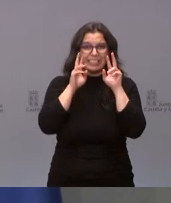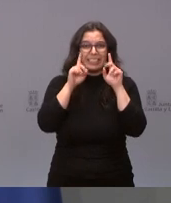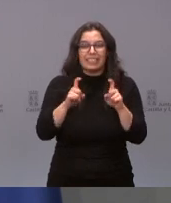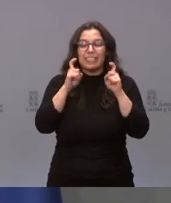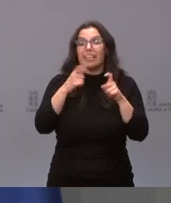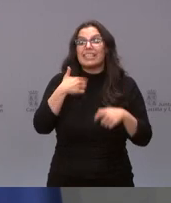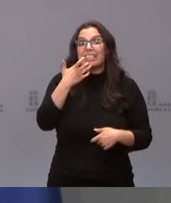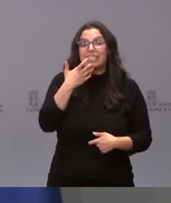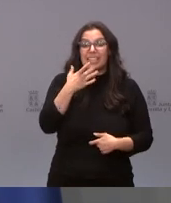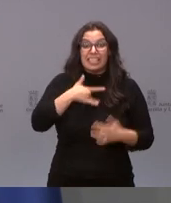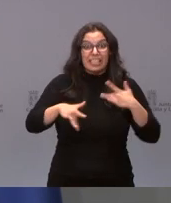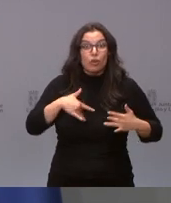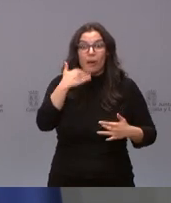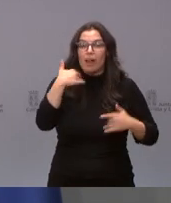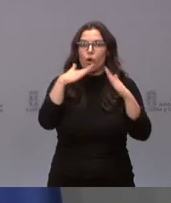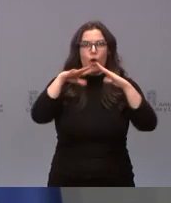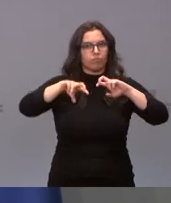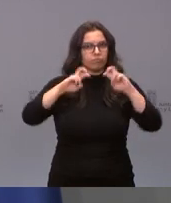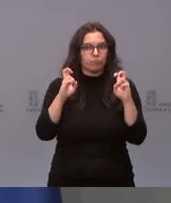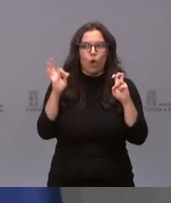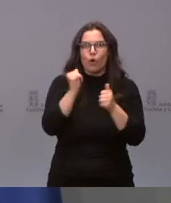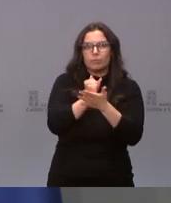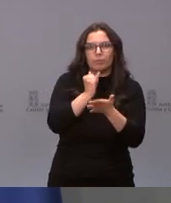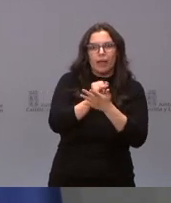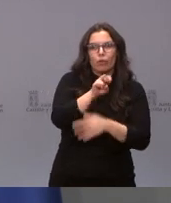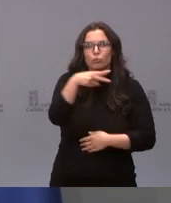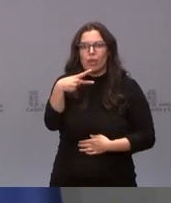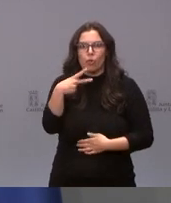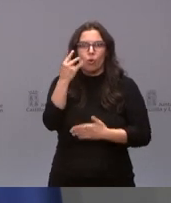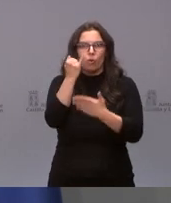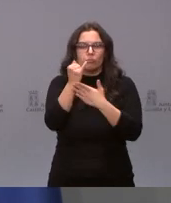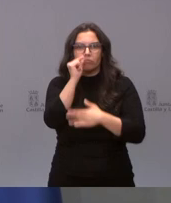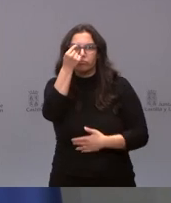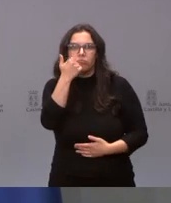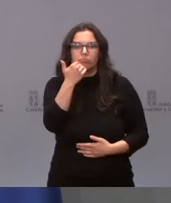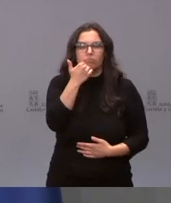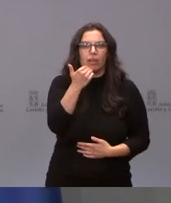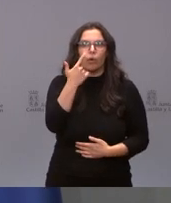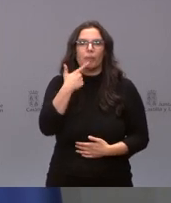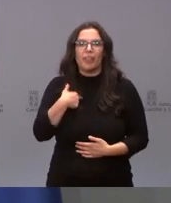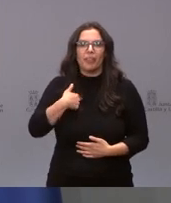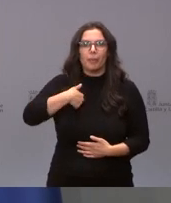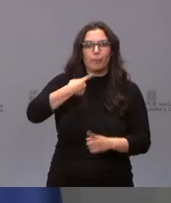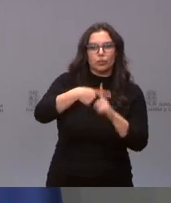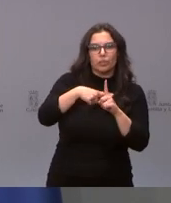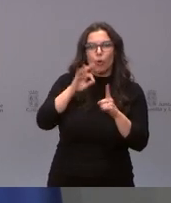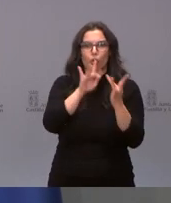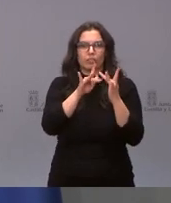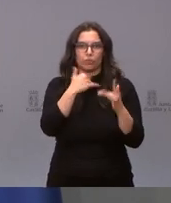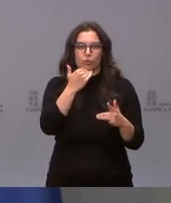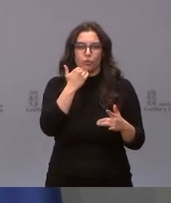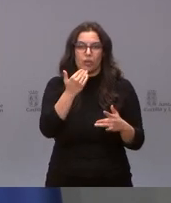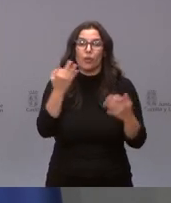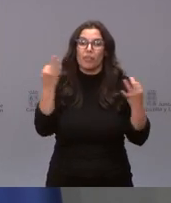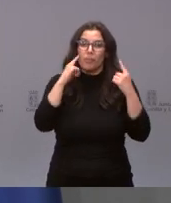quedo en casa si tengo síntomas o estoy esperando una prueba y que me tienen que quedar he sido contacto estrecho